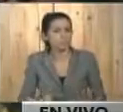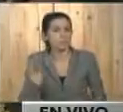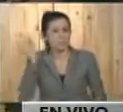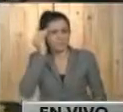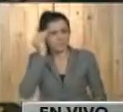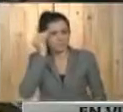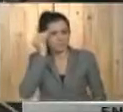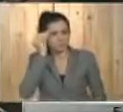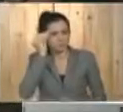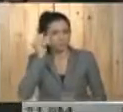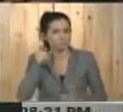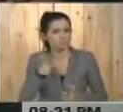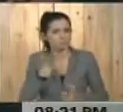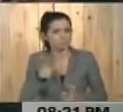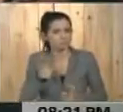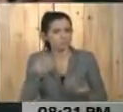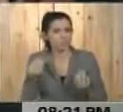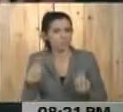pensamientos.